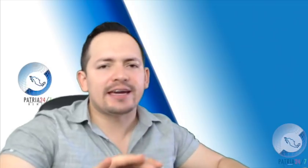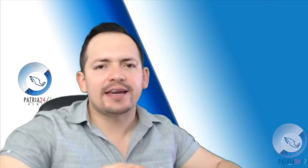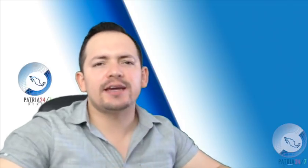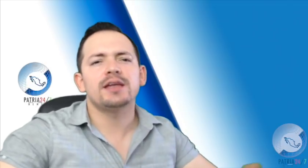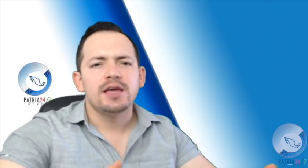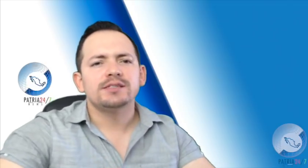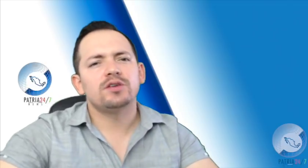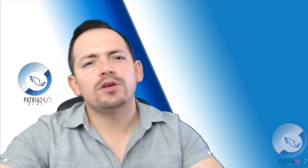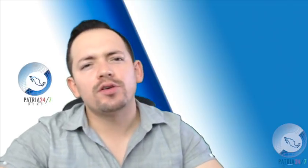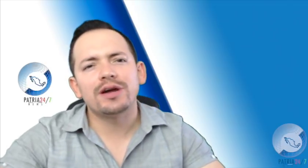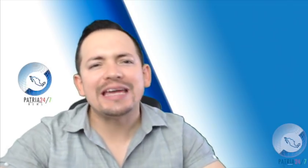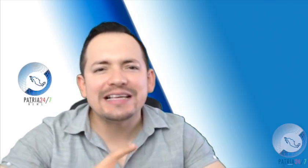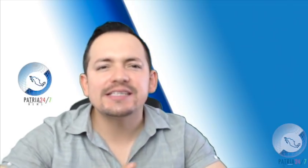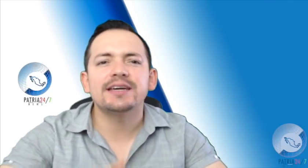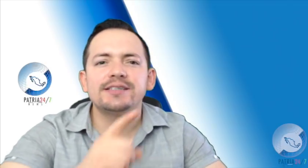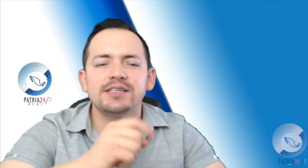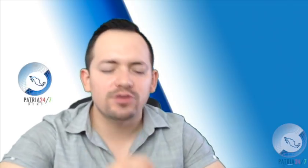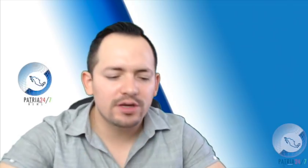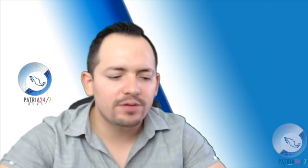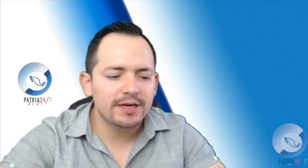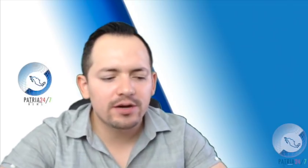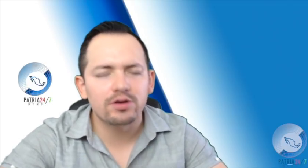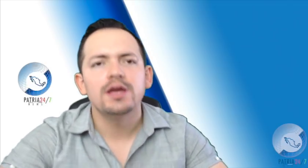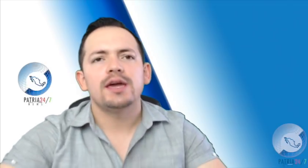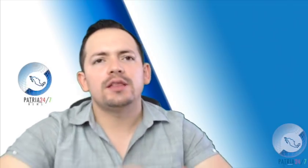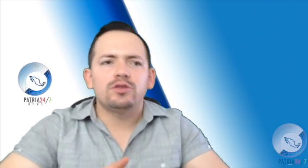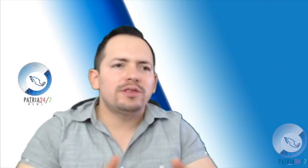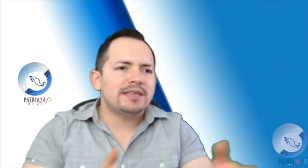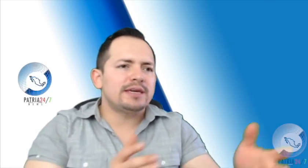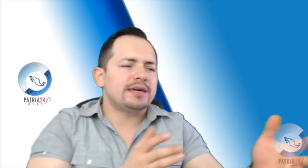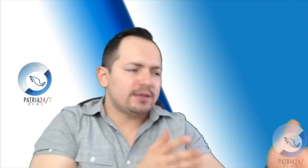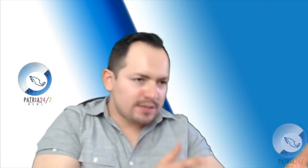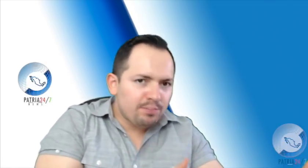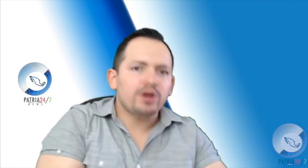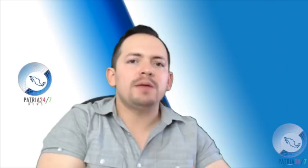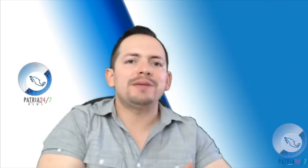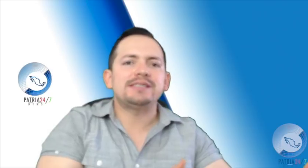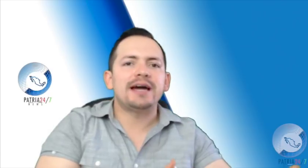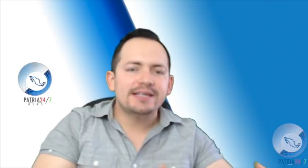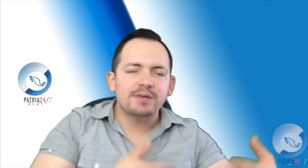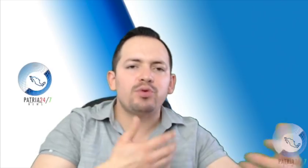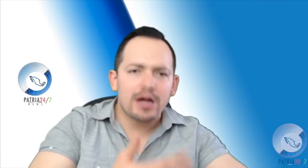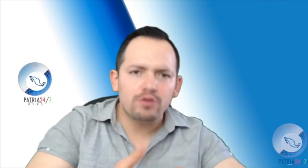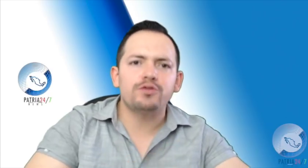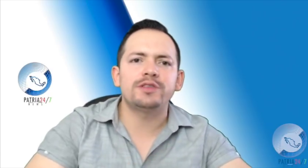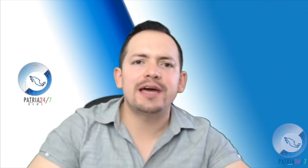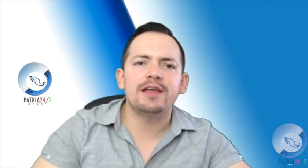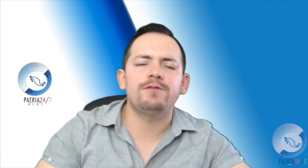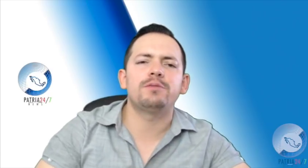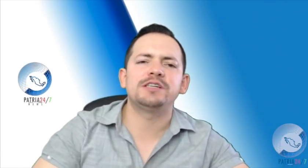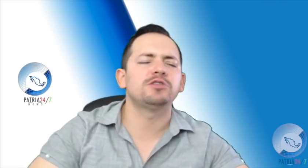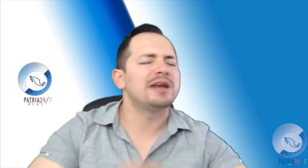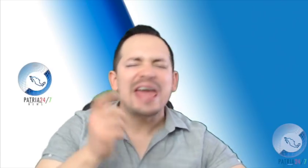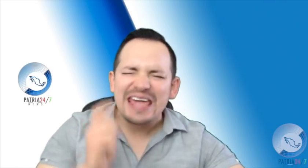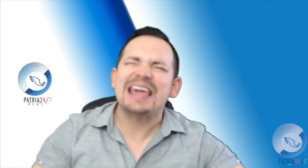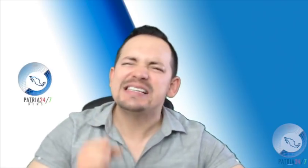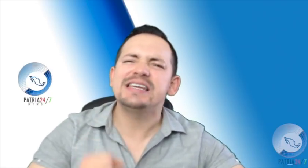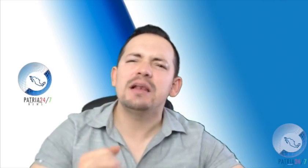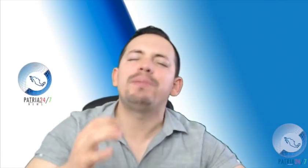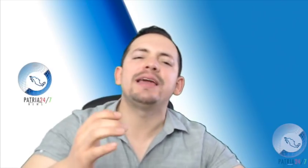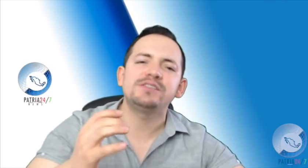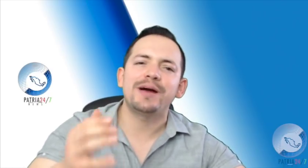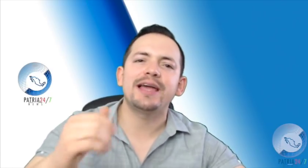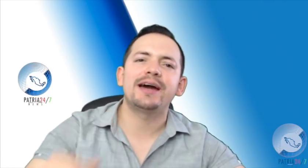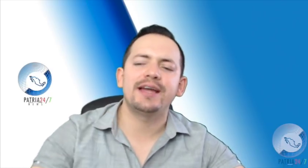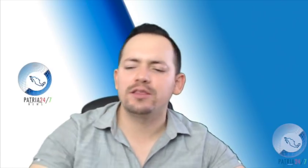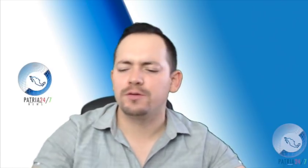tengan que creer, sino creo que en este ejercicio de gobierno, en donde se pueda investigar, se pueda confrontar la información y que así